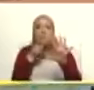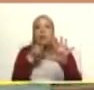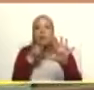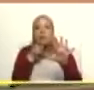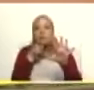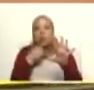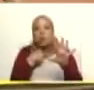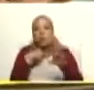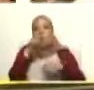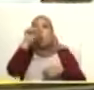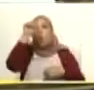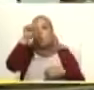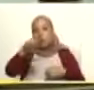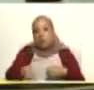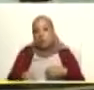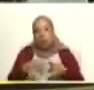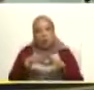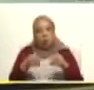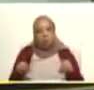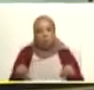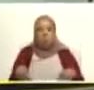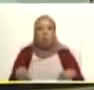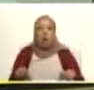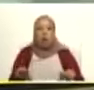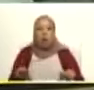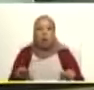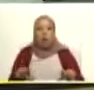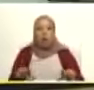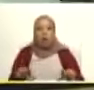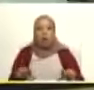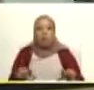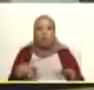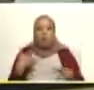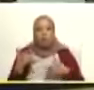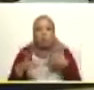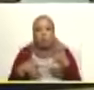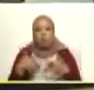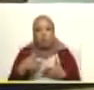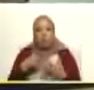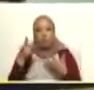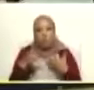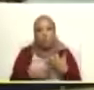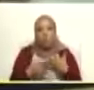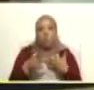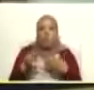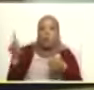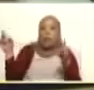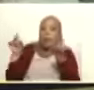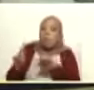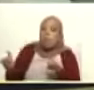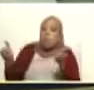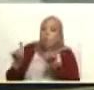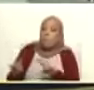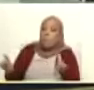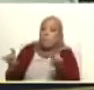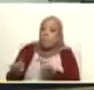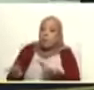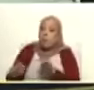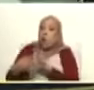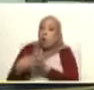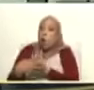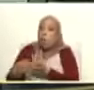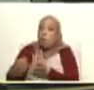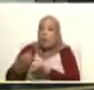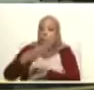sí. Y bueno, estamos haciendo un programa pedagógico y estamos simulando